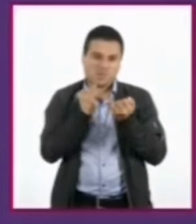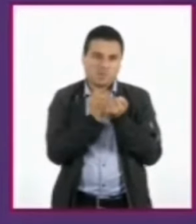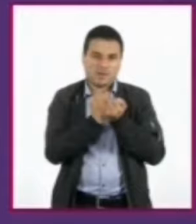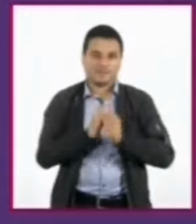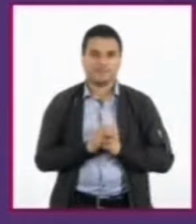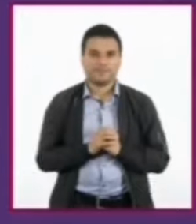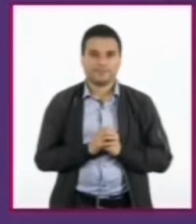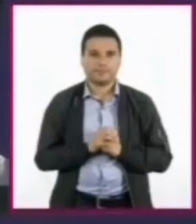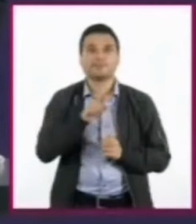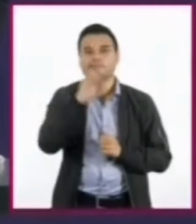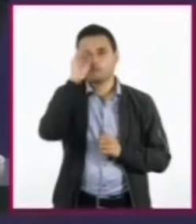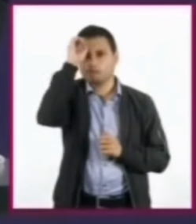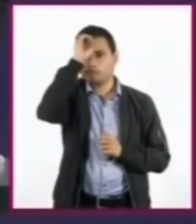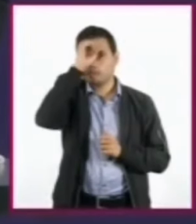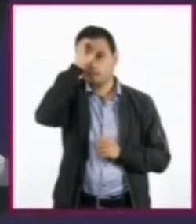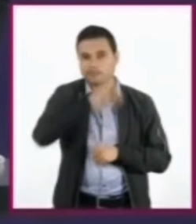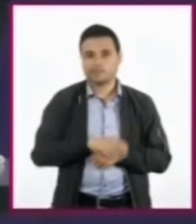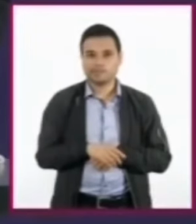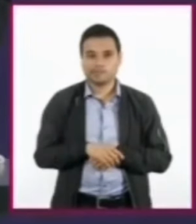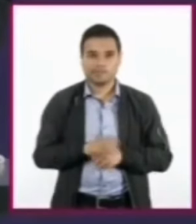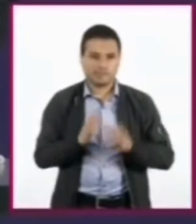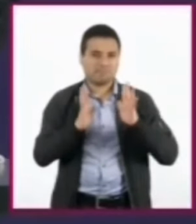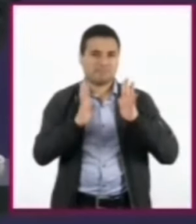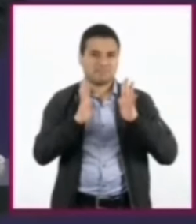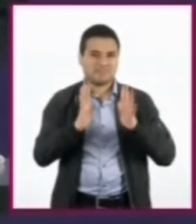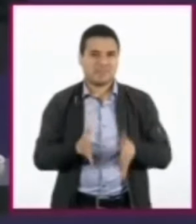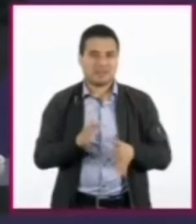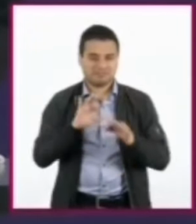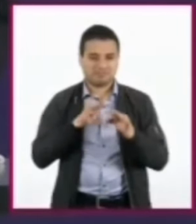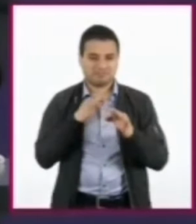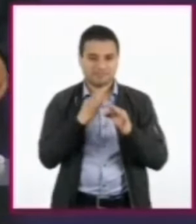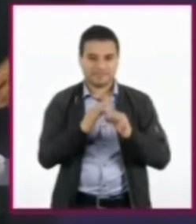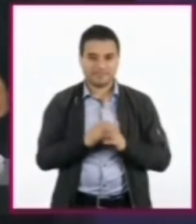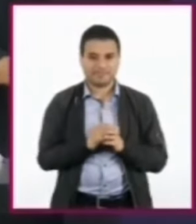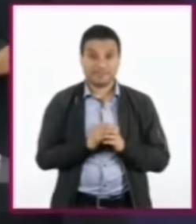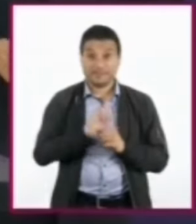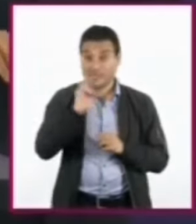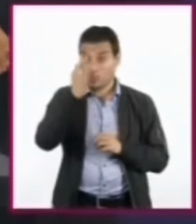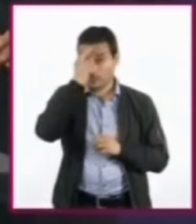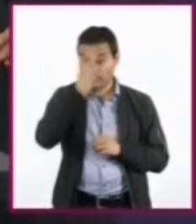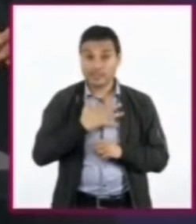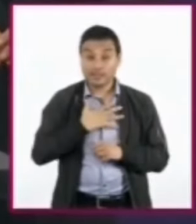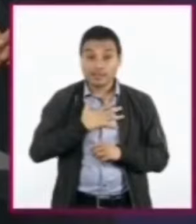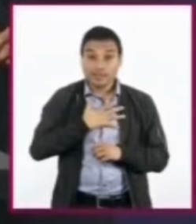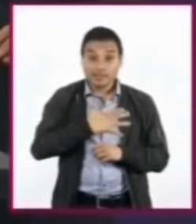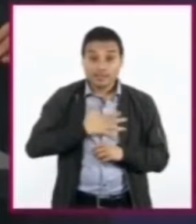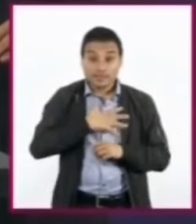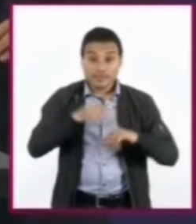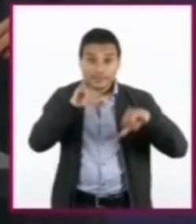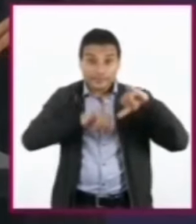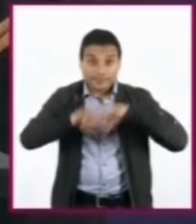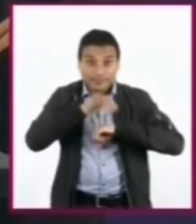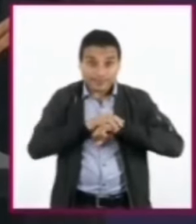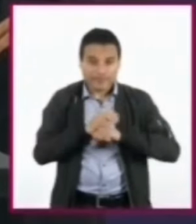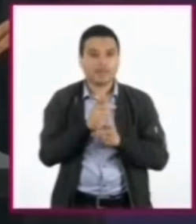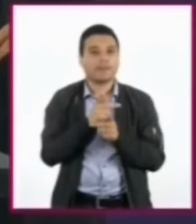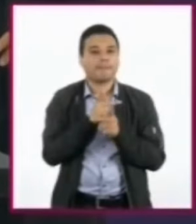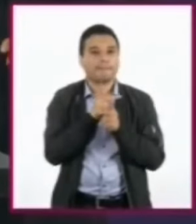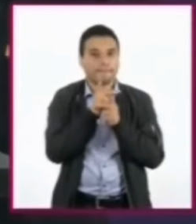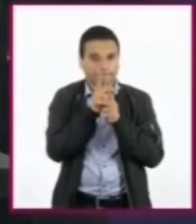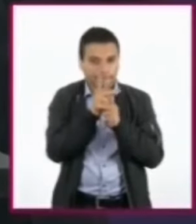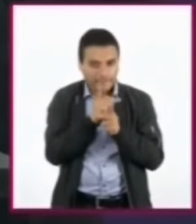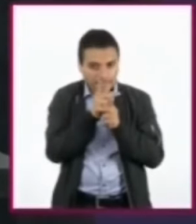inicial. Creo que ya. Ok. Recuerda que la experimentación también requiere de